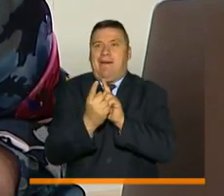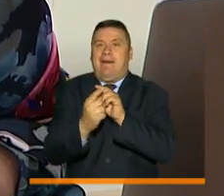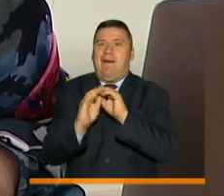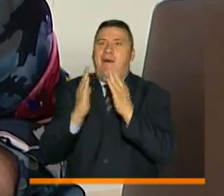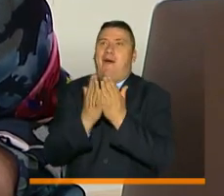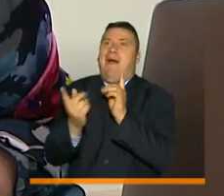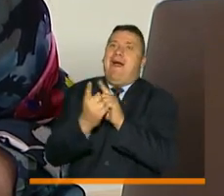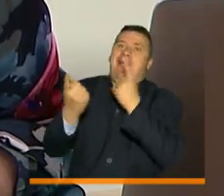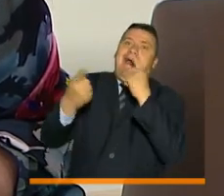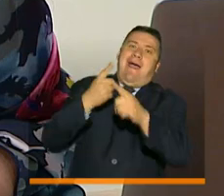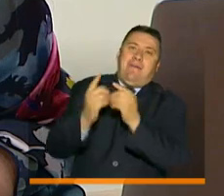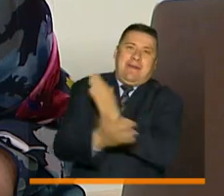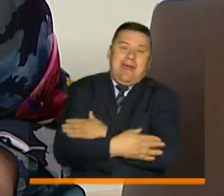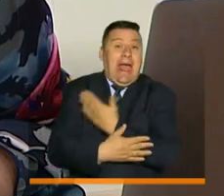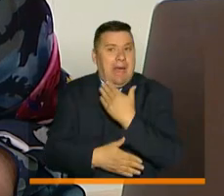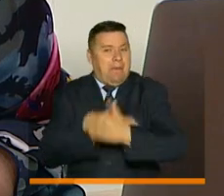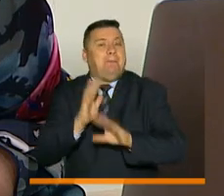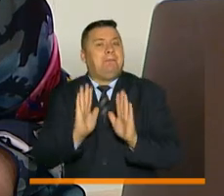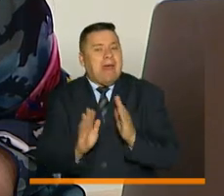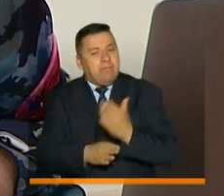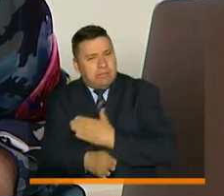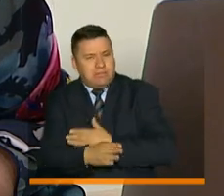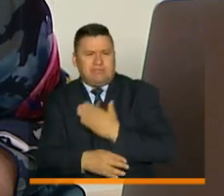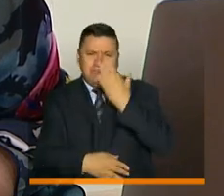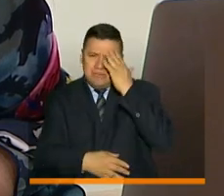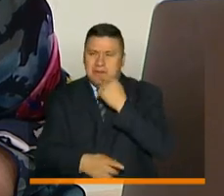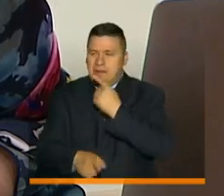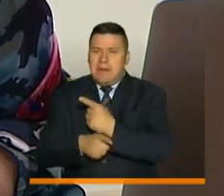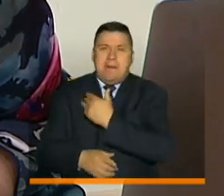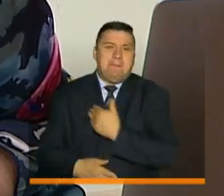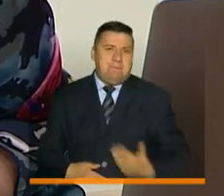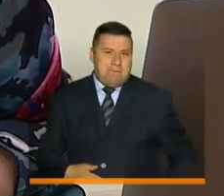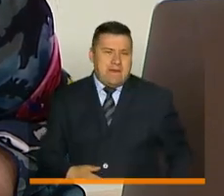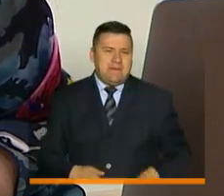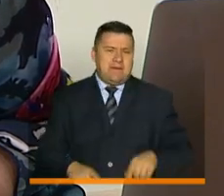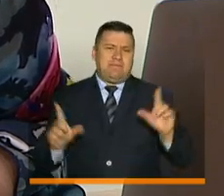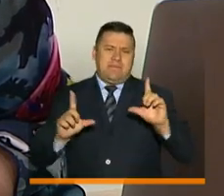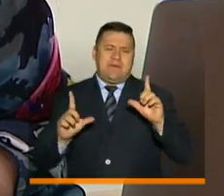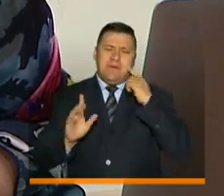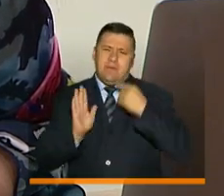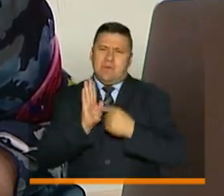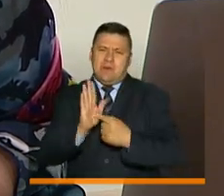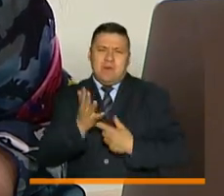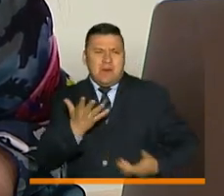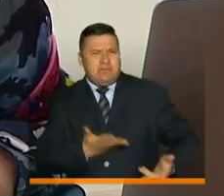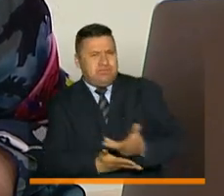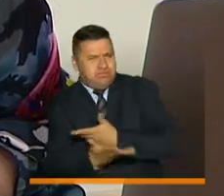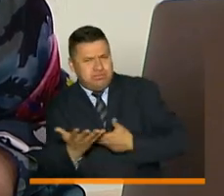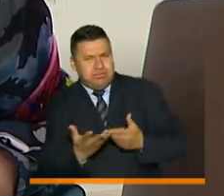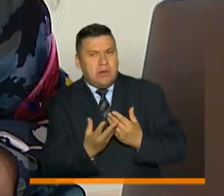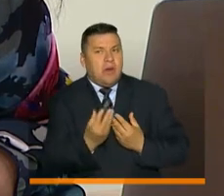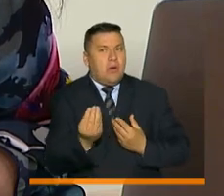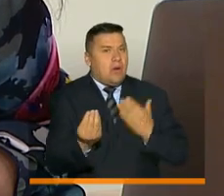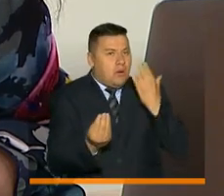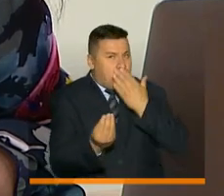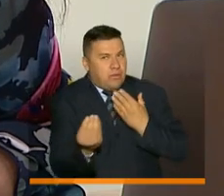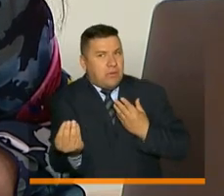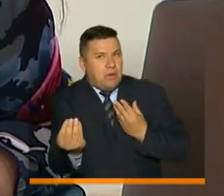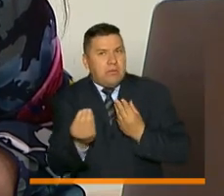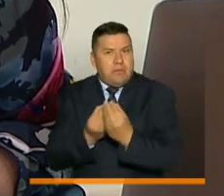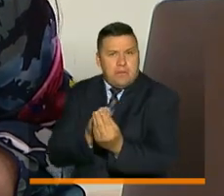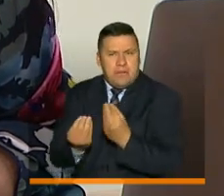institución educativa, en un modelo que ha contado muchas veces el presidente en este programa, que es el modelo de alternancia y que cada vez queremos seguir